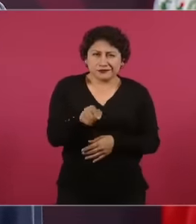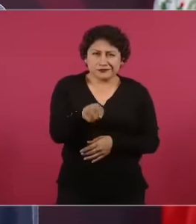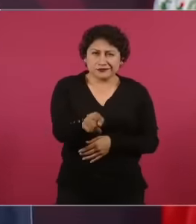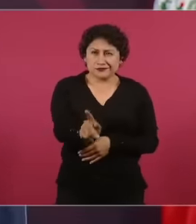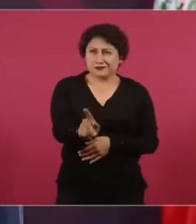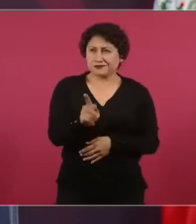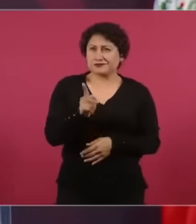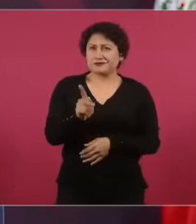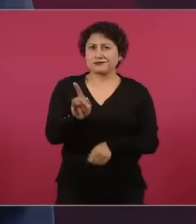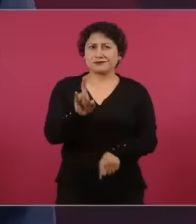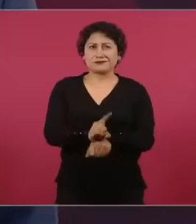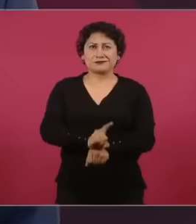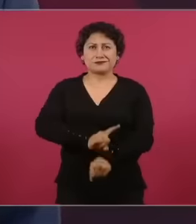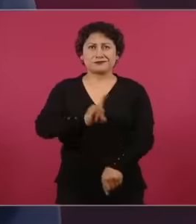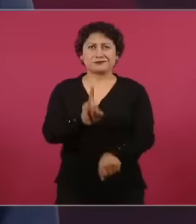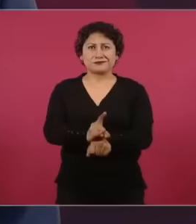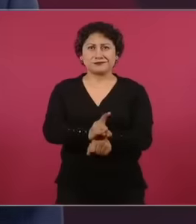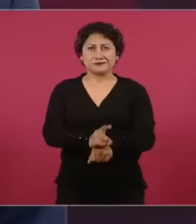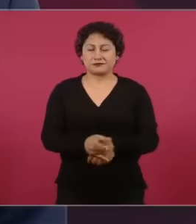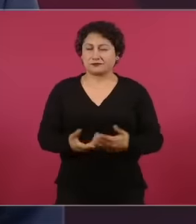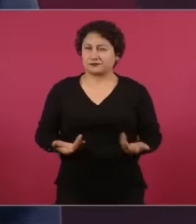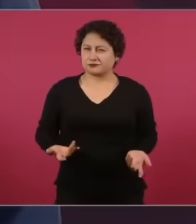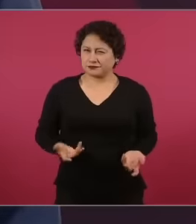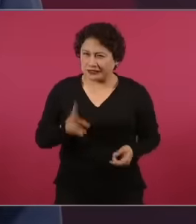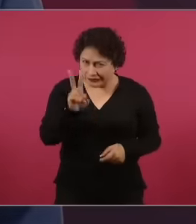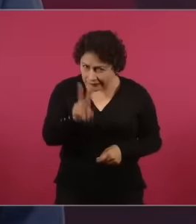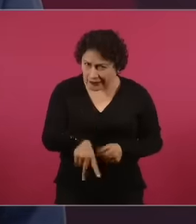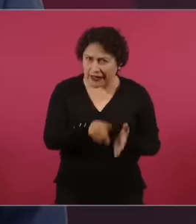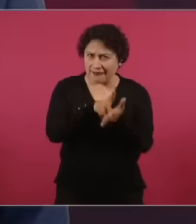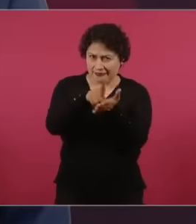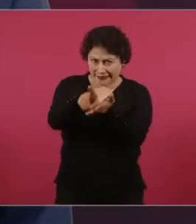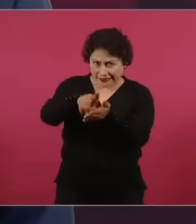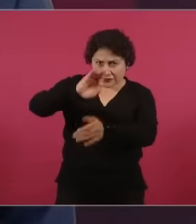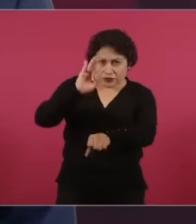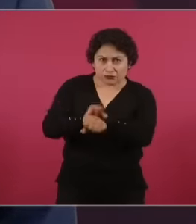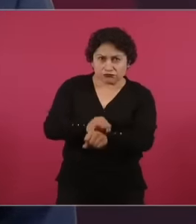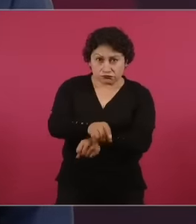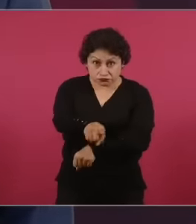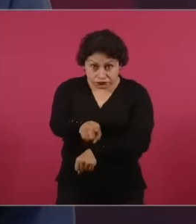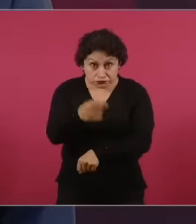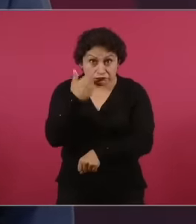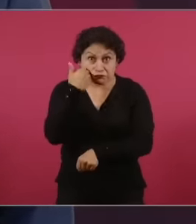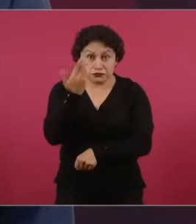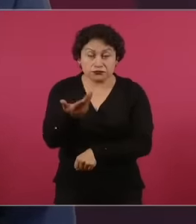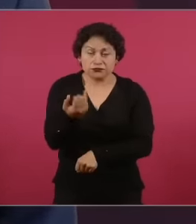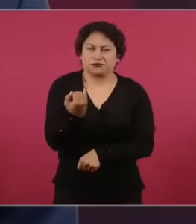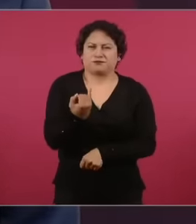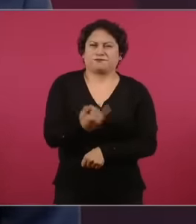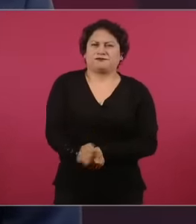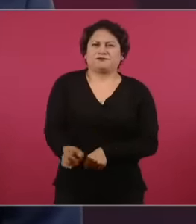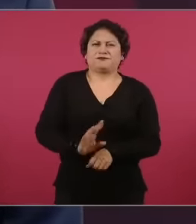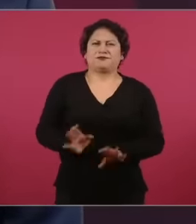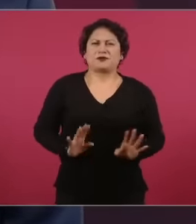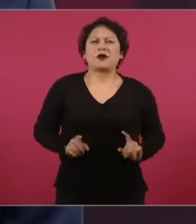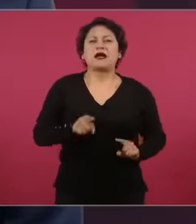No, le importa el Estado de chueco, de cohecho.